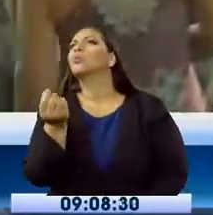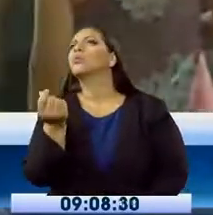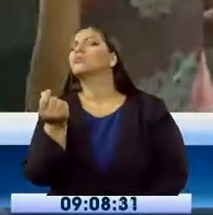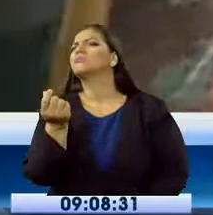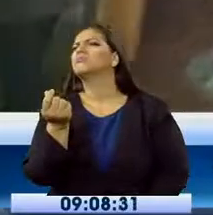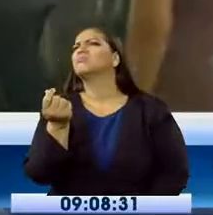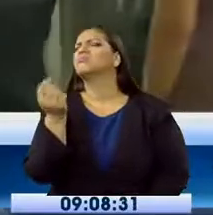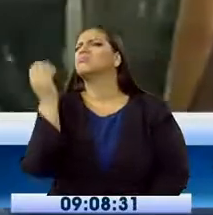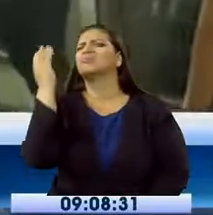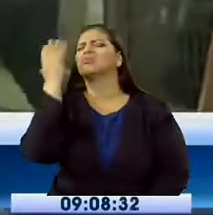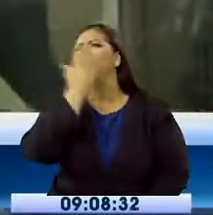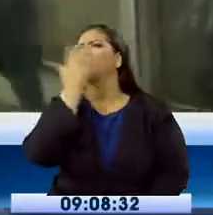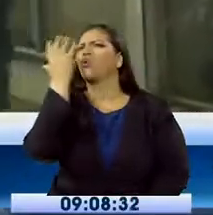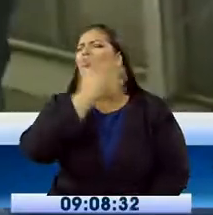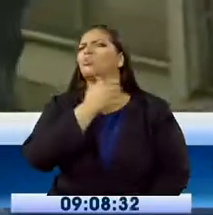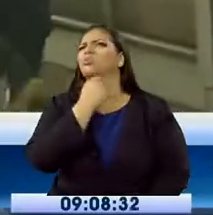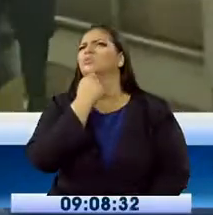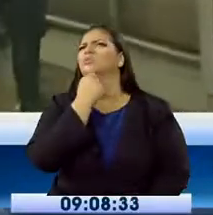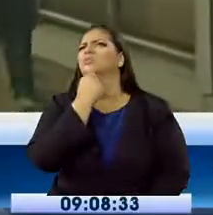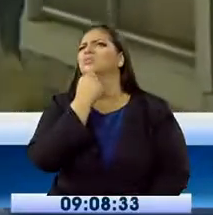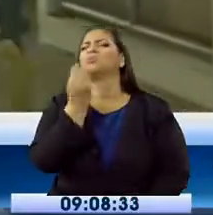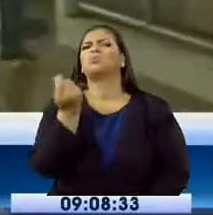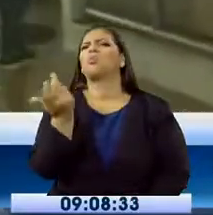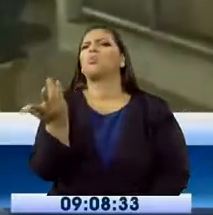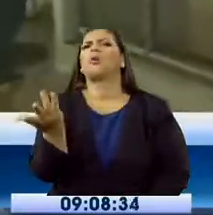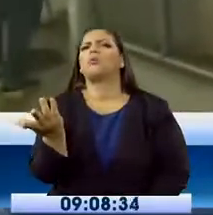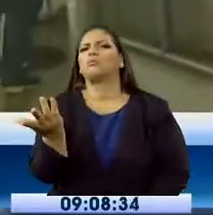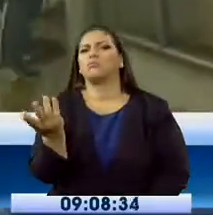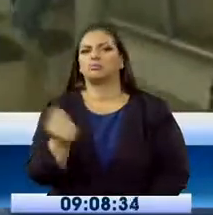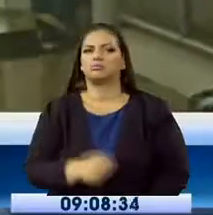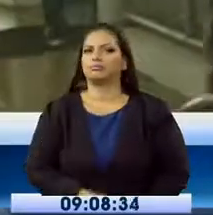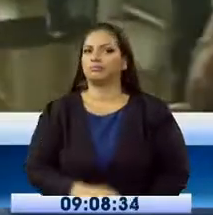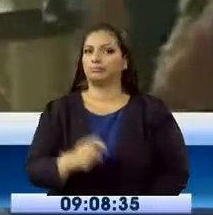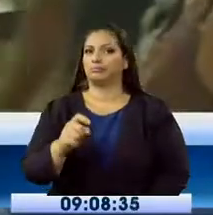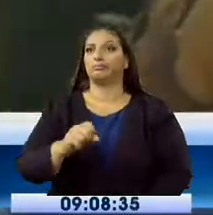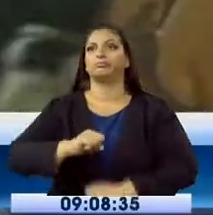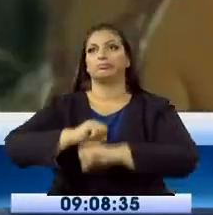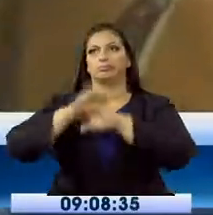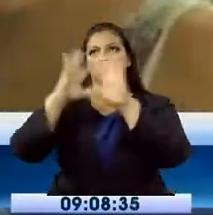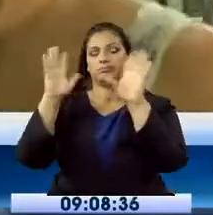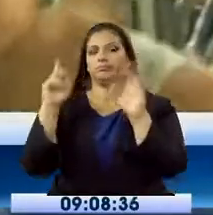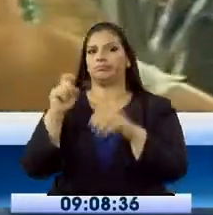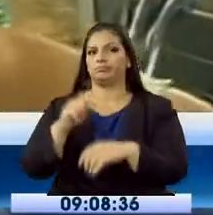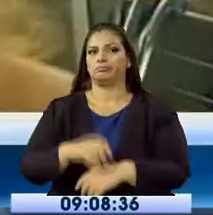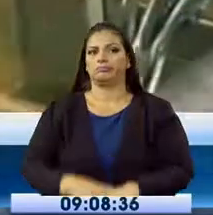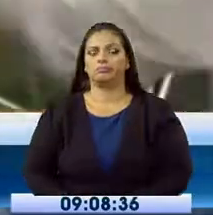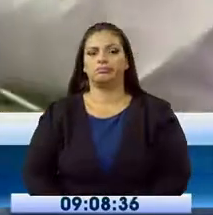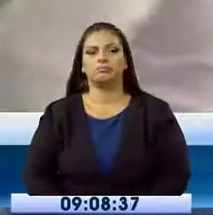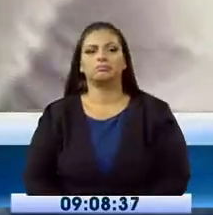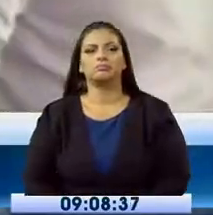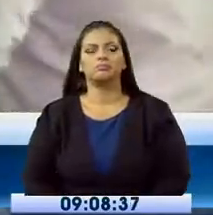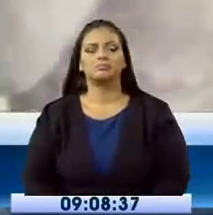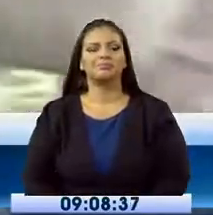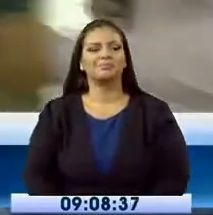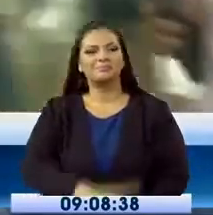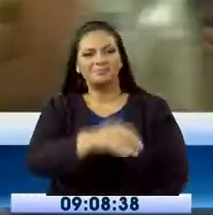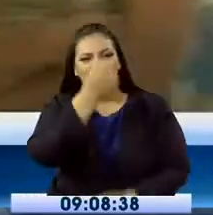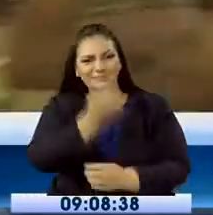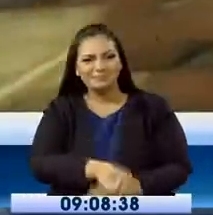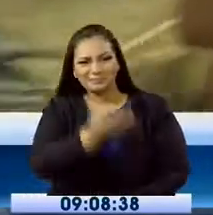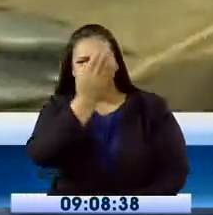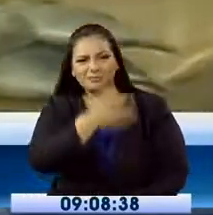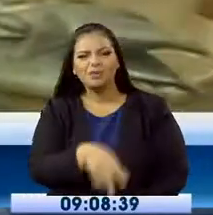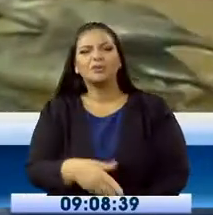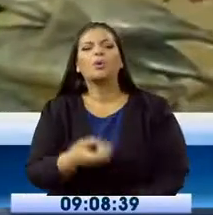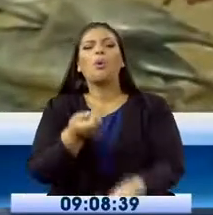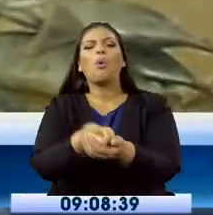ni se confundan, que es lo que hay que hacer. Por ejemplo, aquí vemos camarones. Mi señora, buenos días, ¿va a comprar? ¿Está comprando? ¿Qué va a